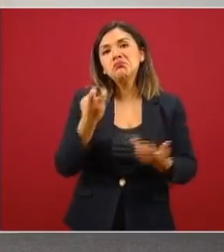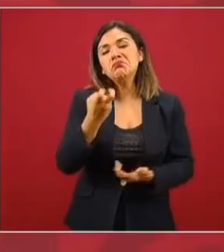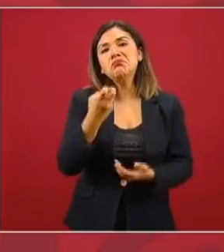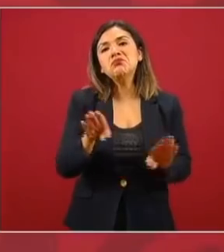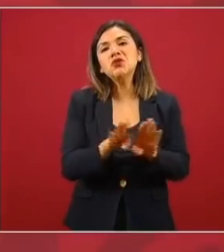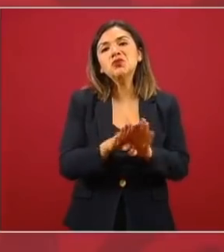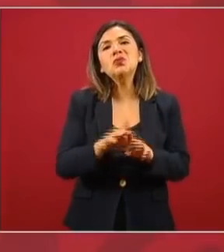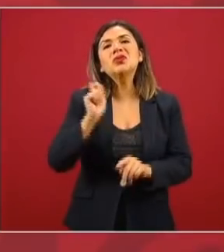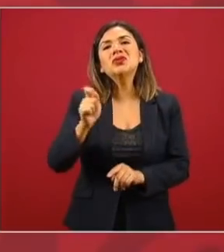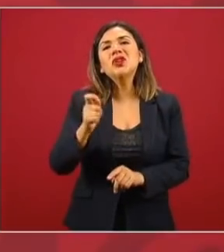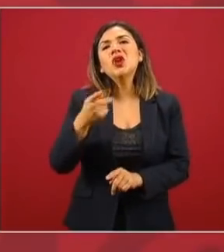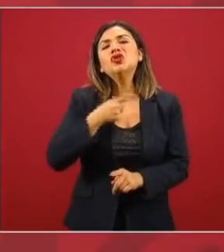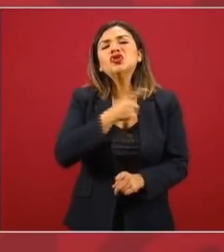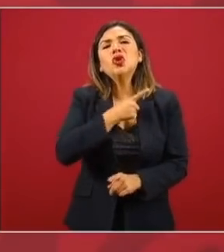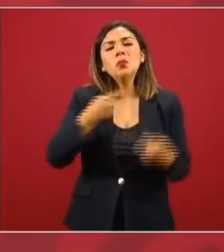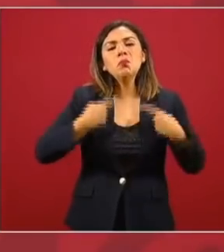degrada, se